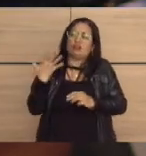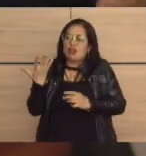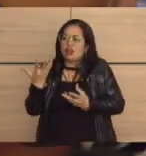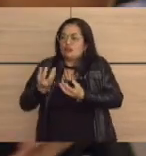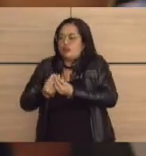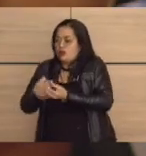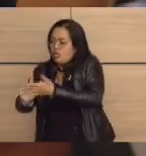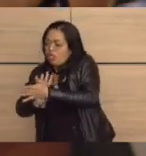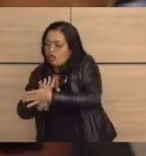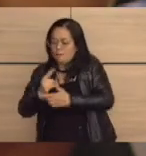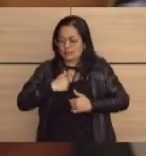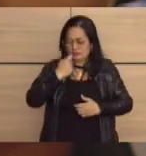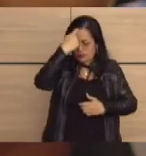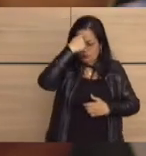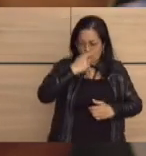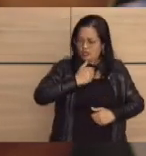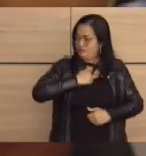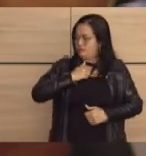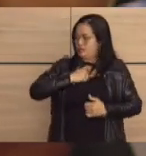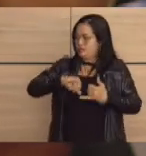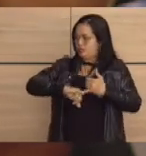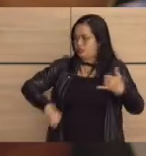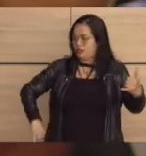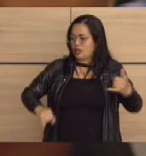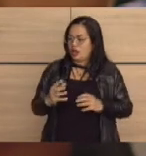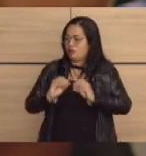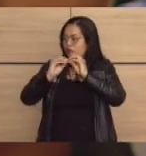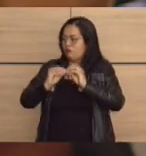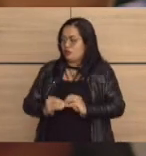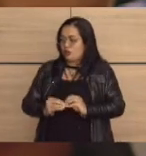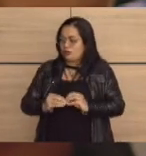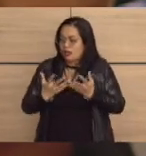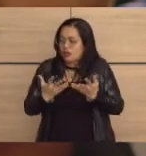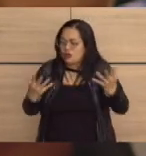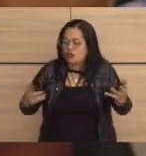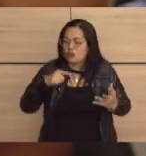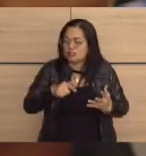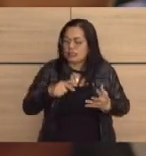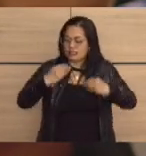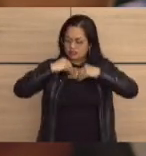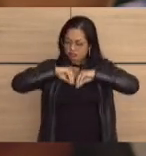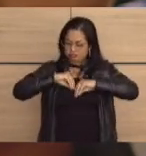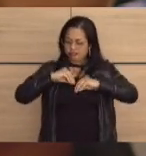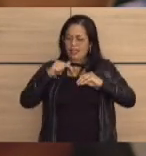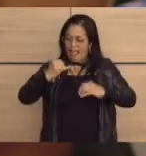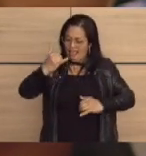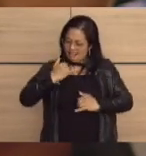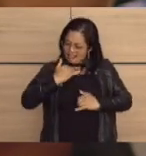colectiva y nuestra memoria individual y nuestra memoria familiar forman parte de ese relato y están ahí. Creo que